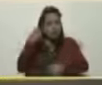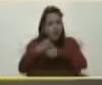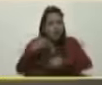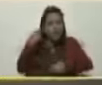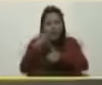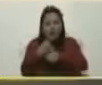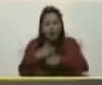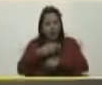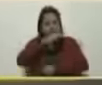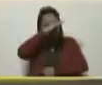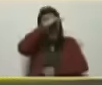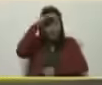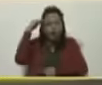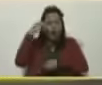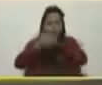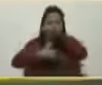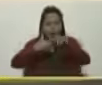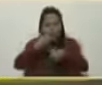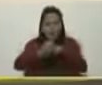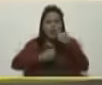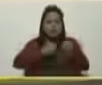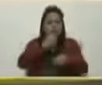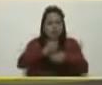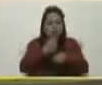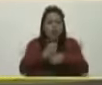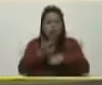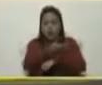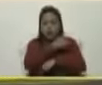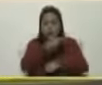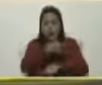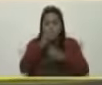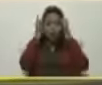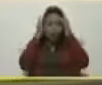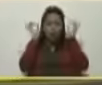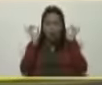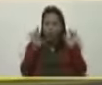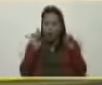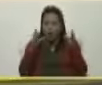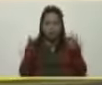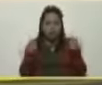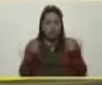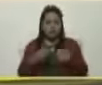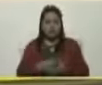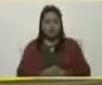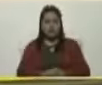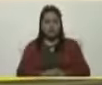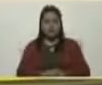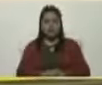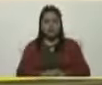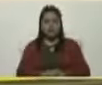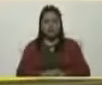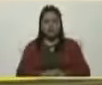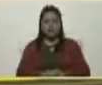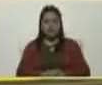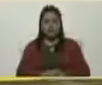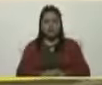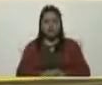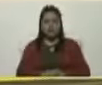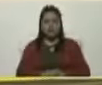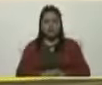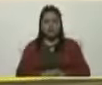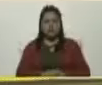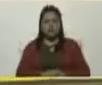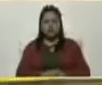encima, como todos gobernantes tenemos, dolores de cabeza hasta decir basta. Bueno, hubo un comentario